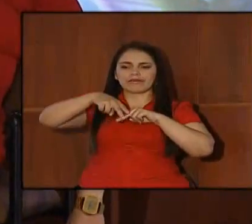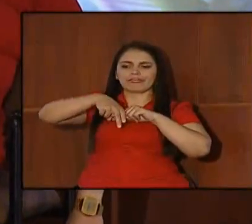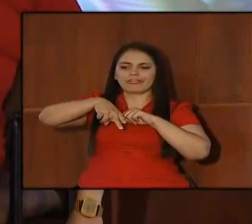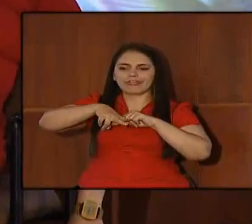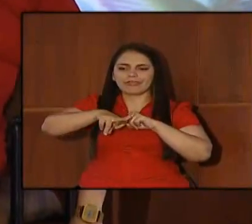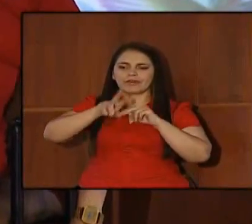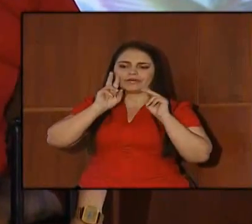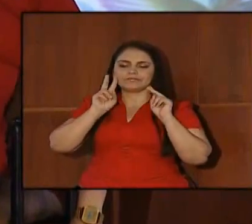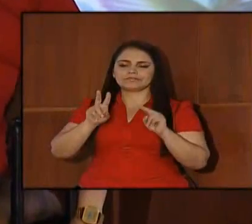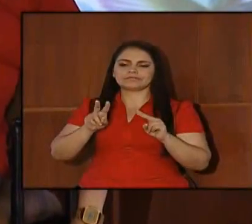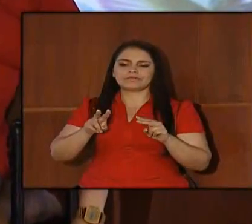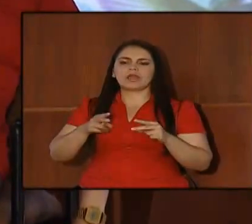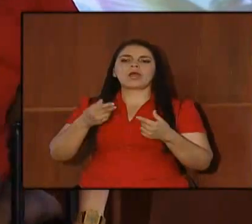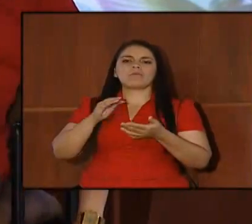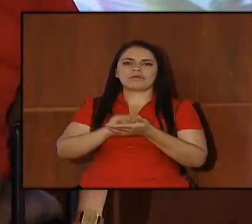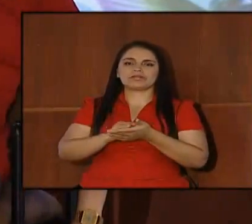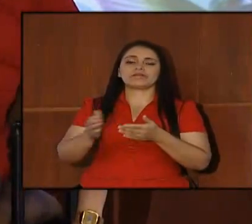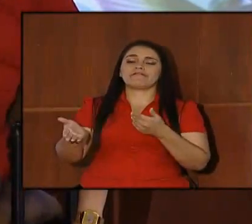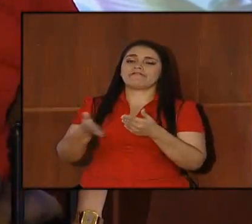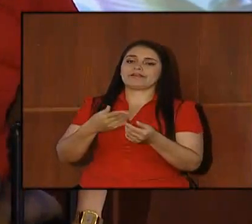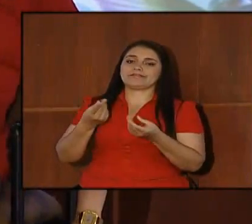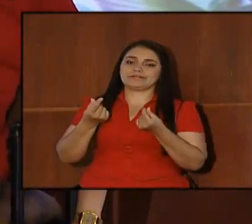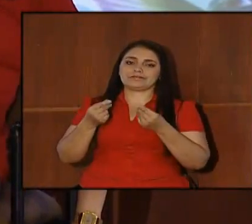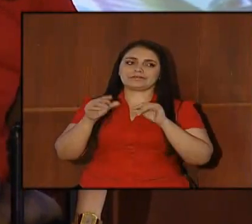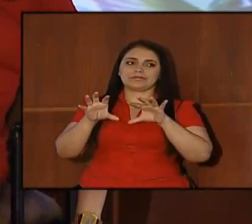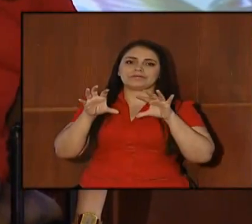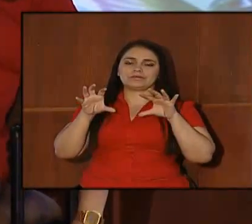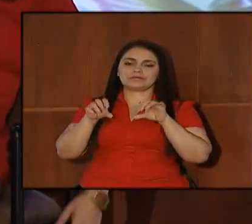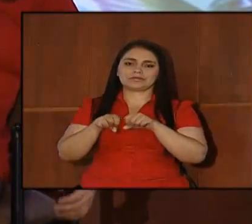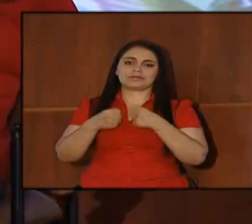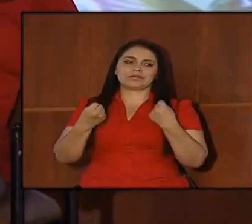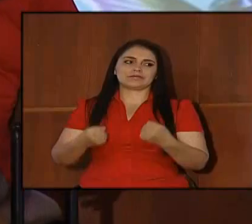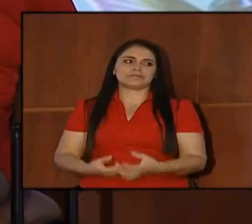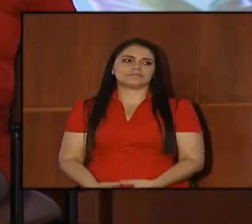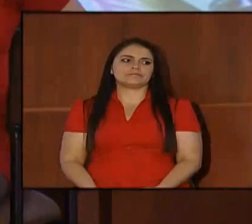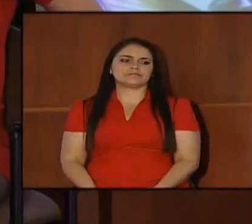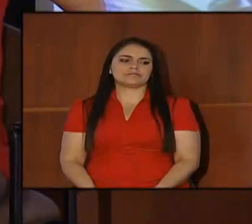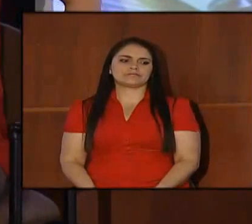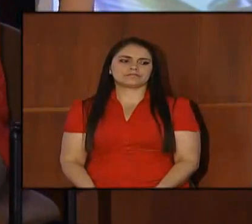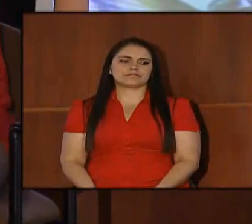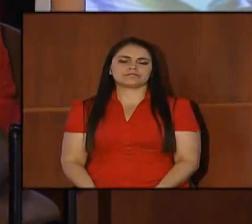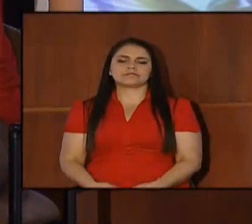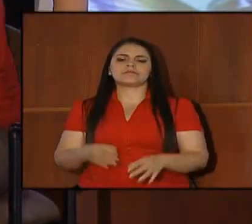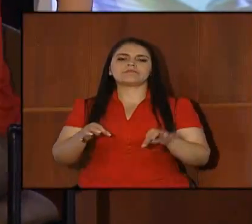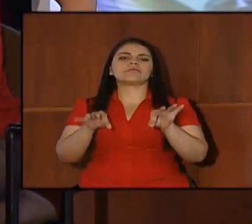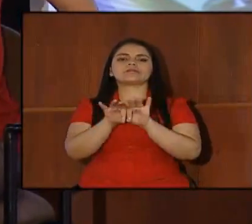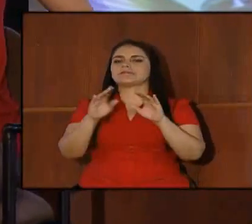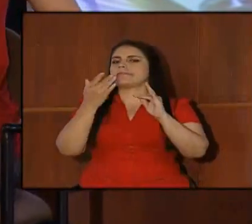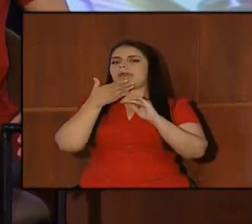a favorecer de que el paciente se ulcere mucho más fácil. Entonces, este paciente es mejor manejarlo en cama.